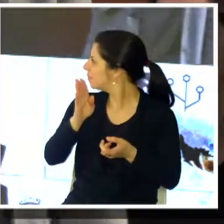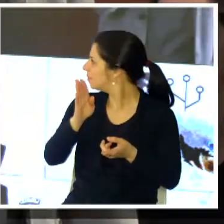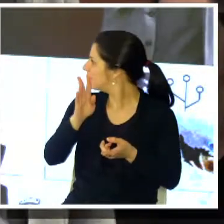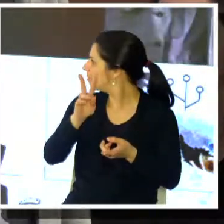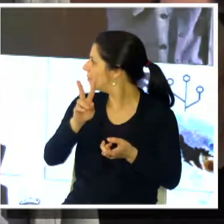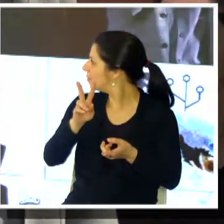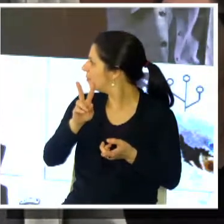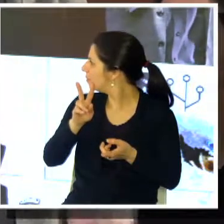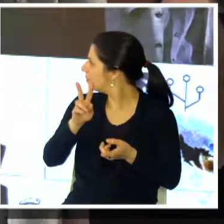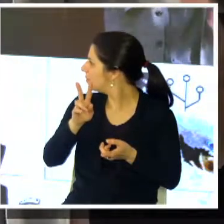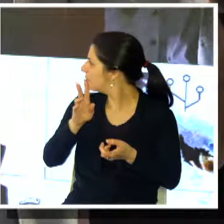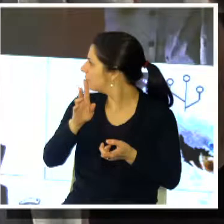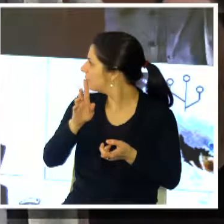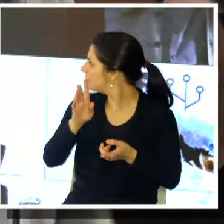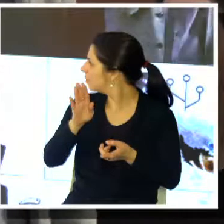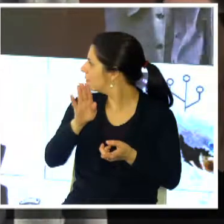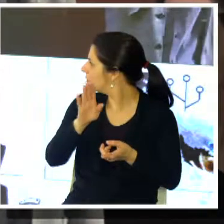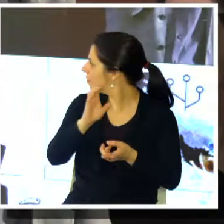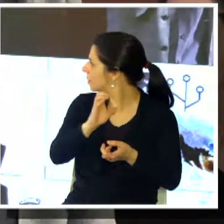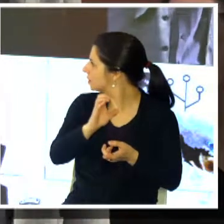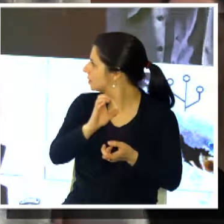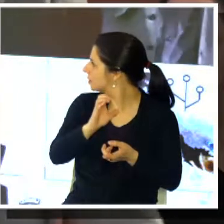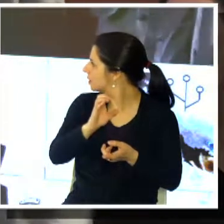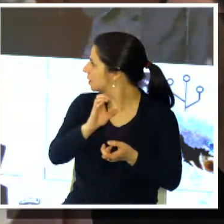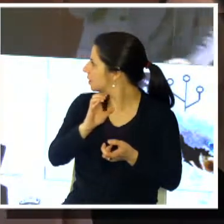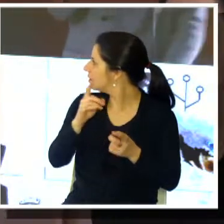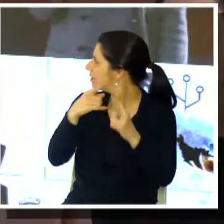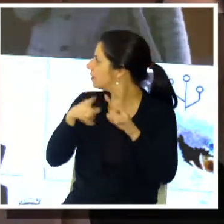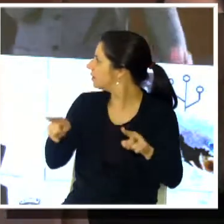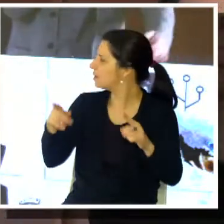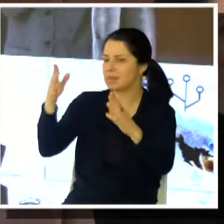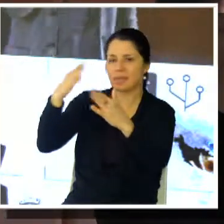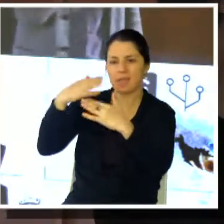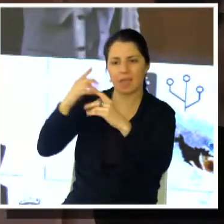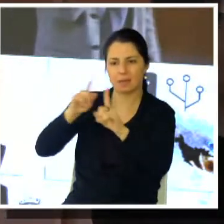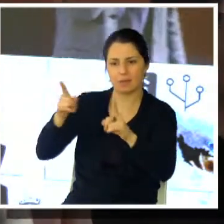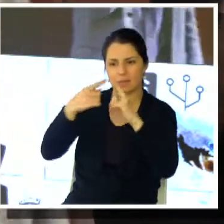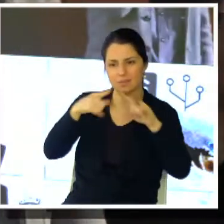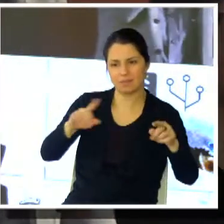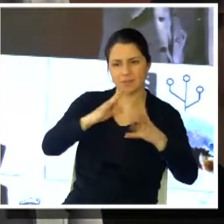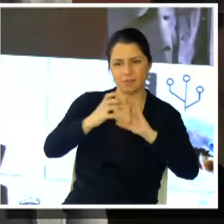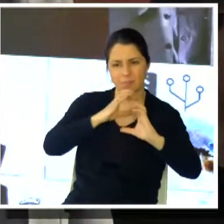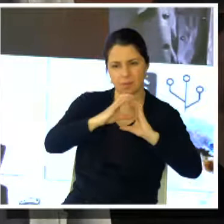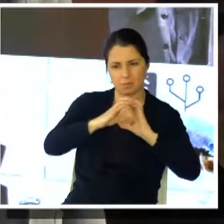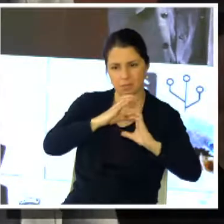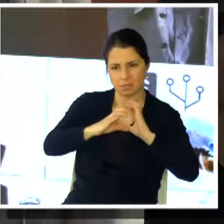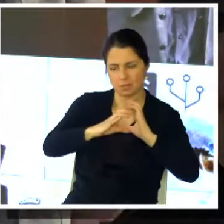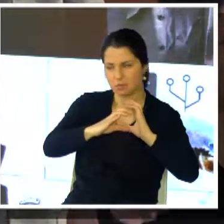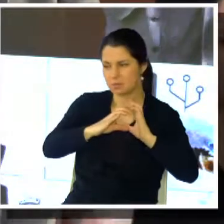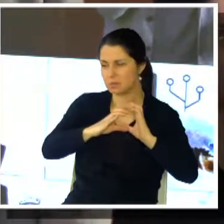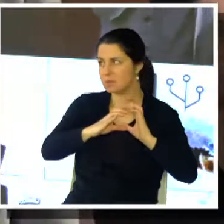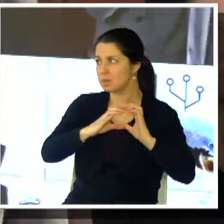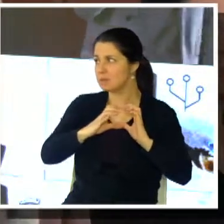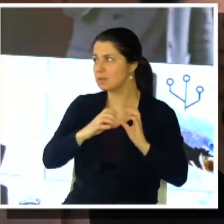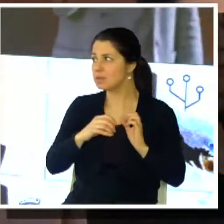que no es por aire, sino que es por las líneas eléctricas, es Power Line Communication. Entonces, bueno,